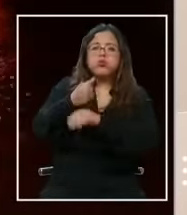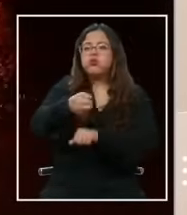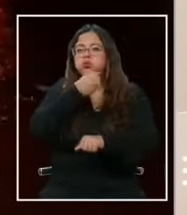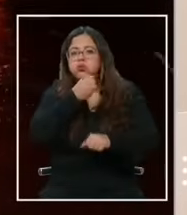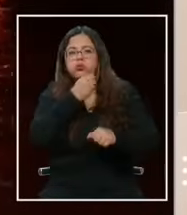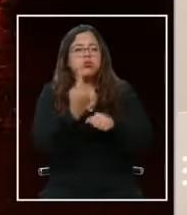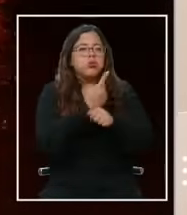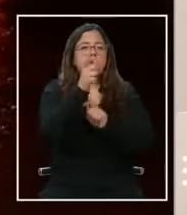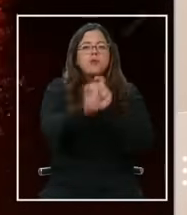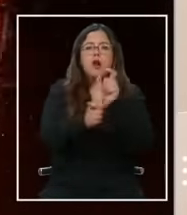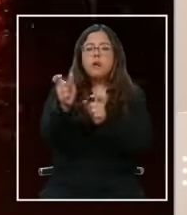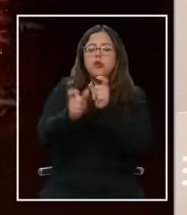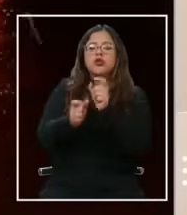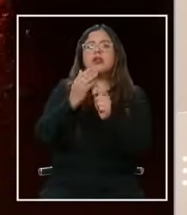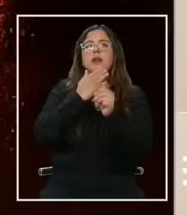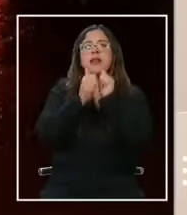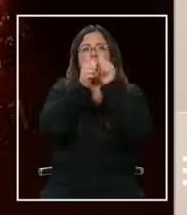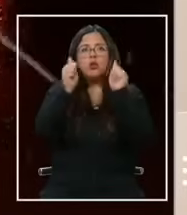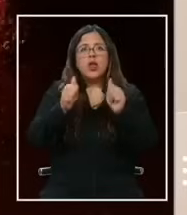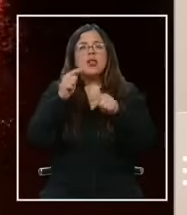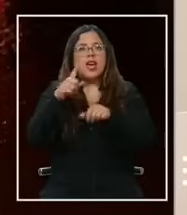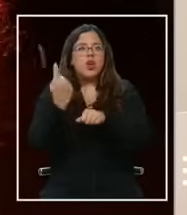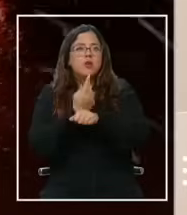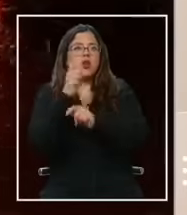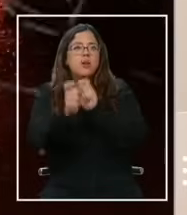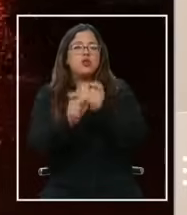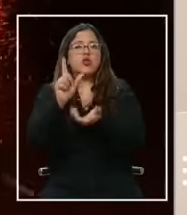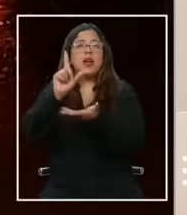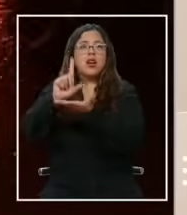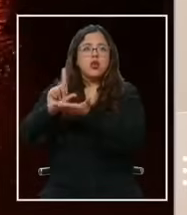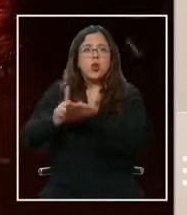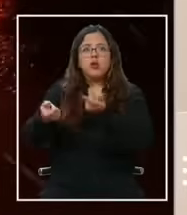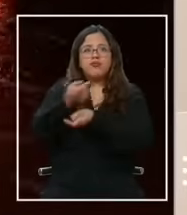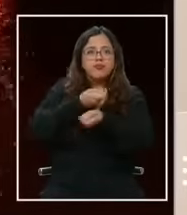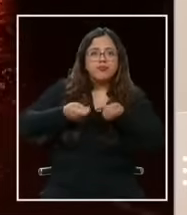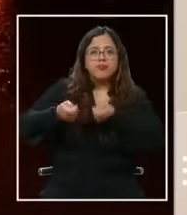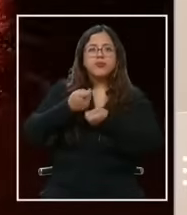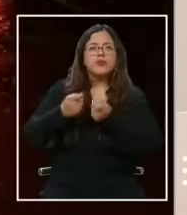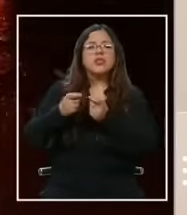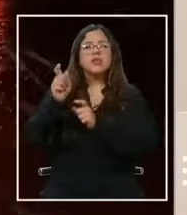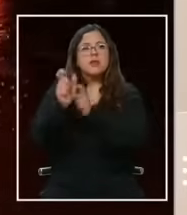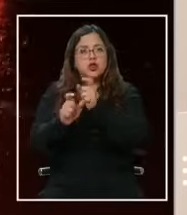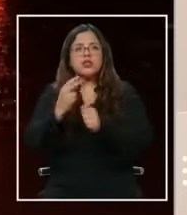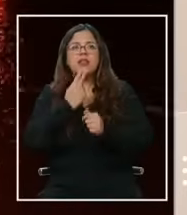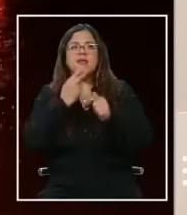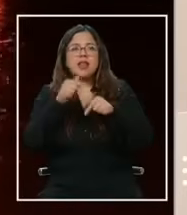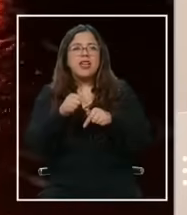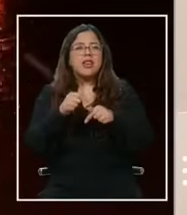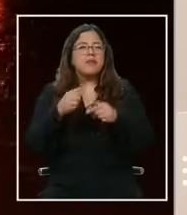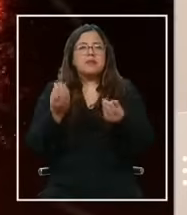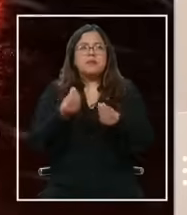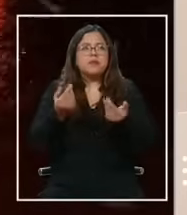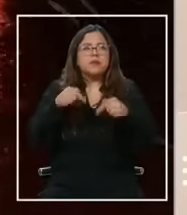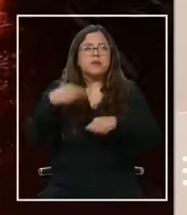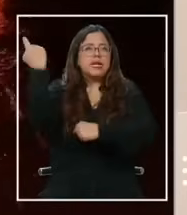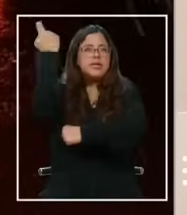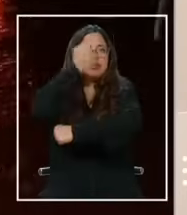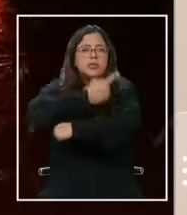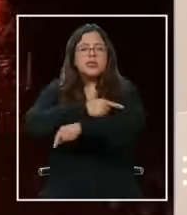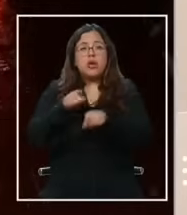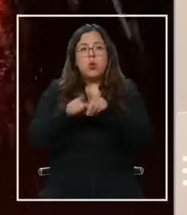vecinos autoridades pero conversamos principalmente con vecinos y locatarios que nos comentaron Cómo están viviendo finalmente esta jornada con